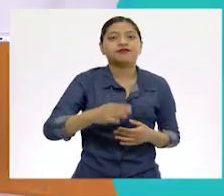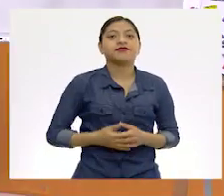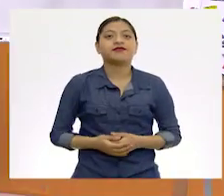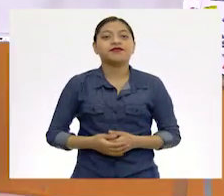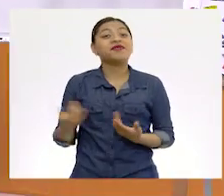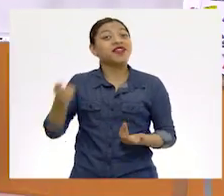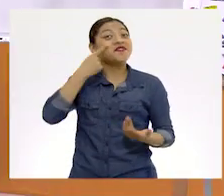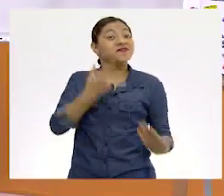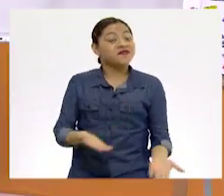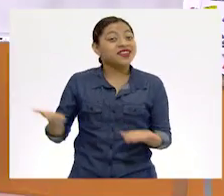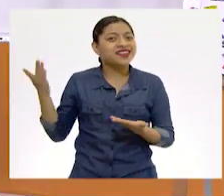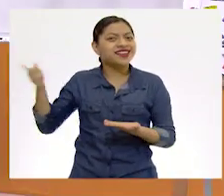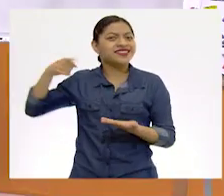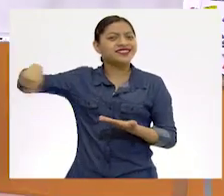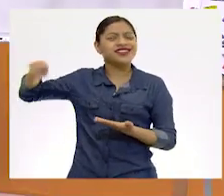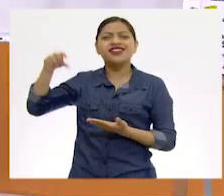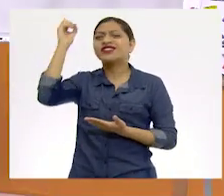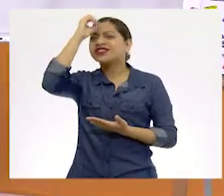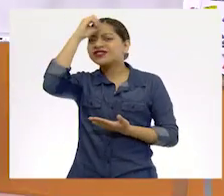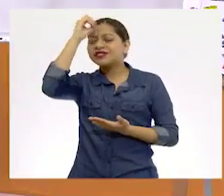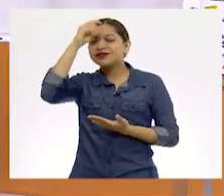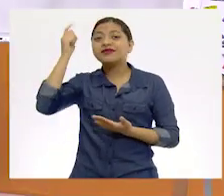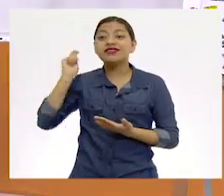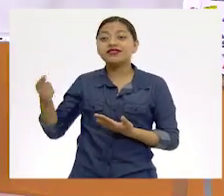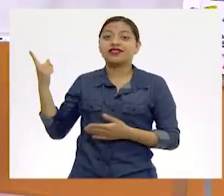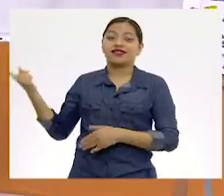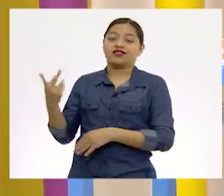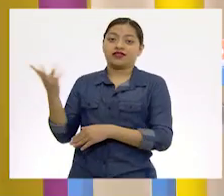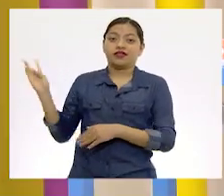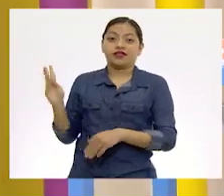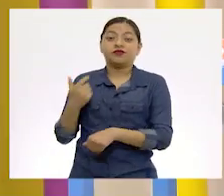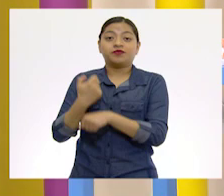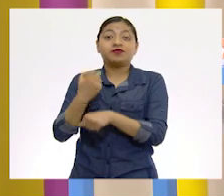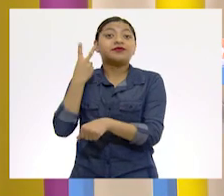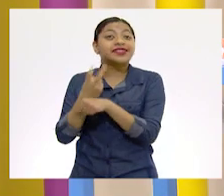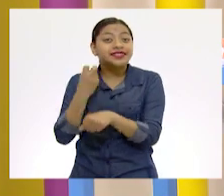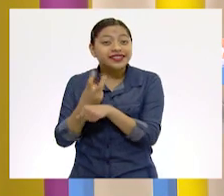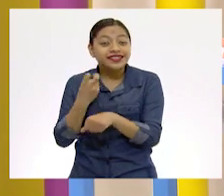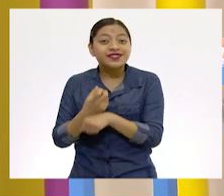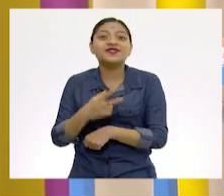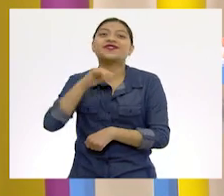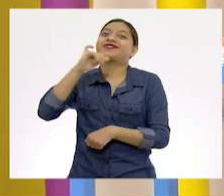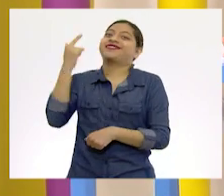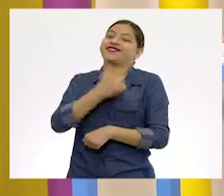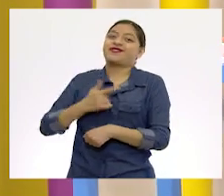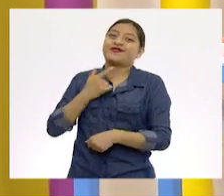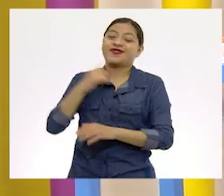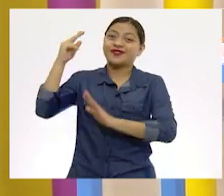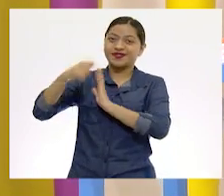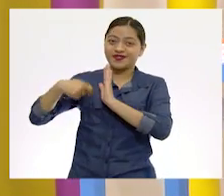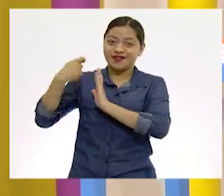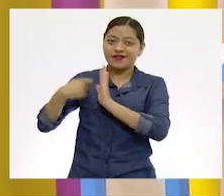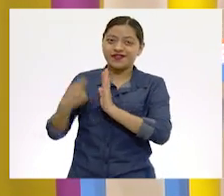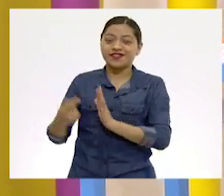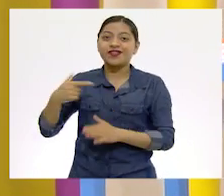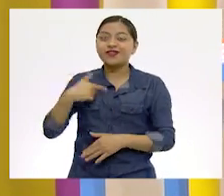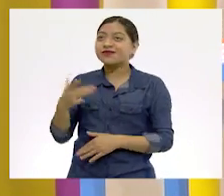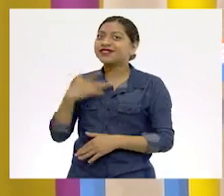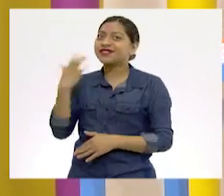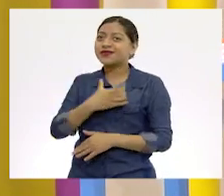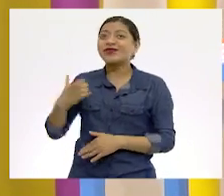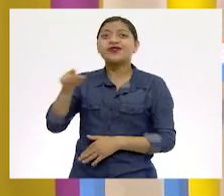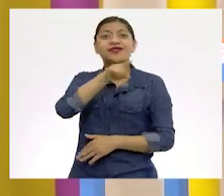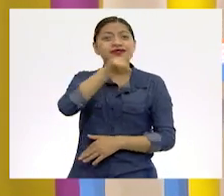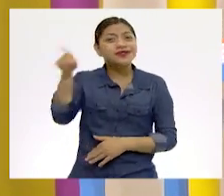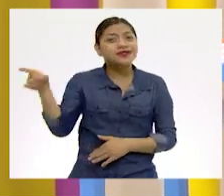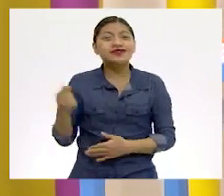¿Te fijaste lo que saben las niñas y los niños de segundo grado? Me encantó la cápsula. Estoy muy contento y muy orgulloso de todas